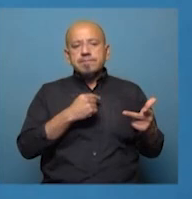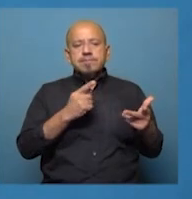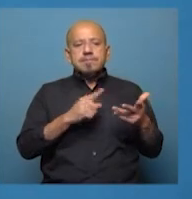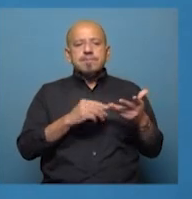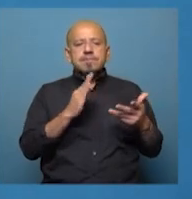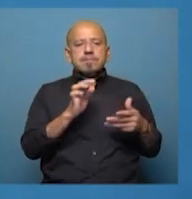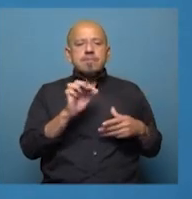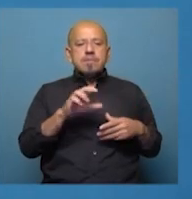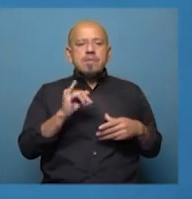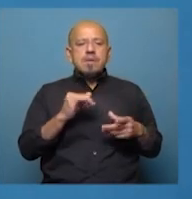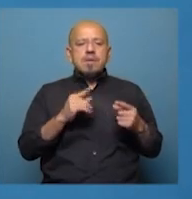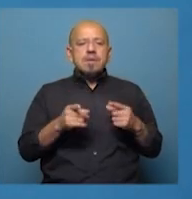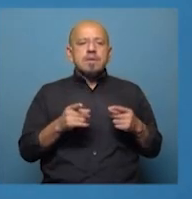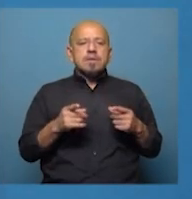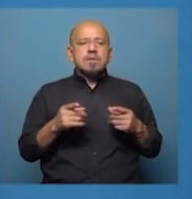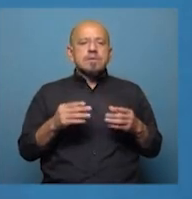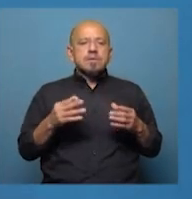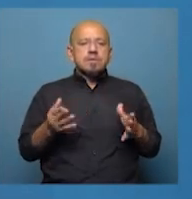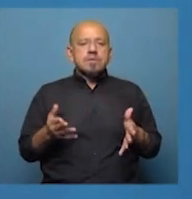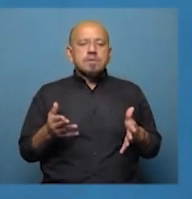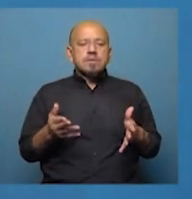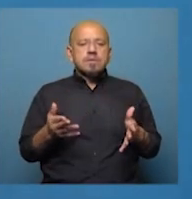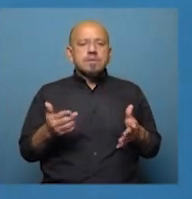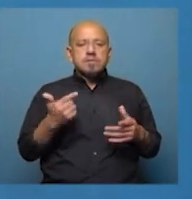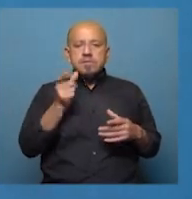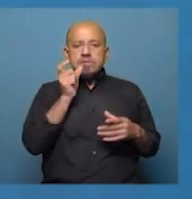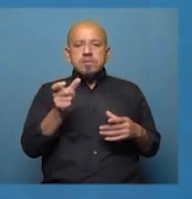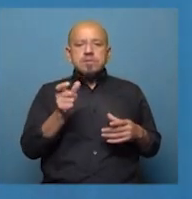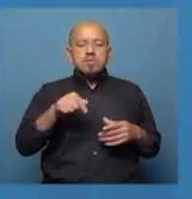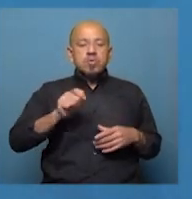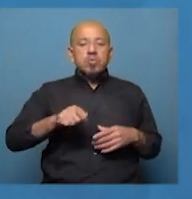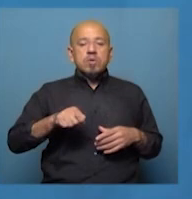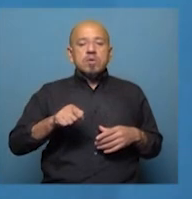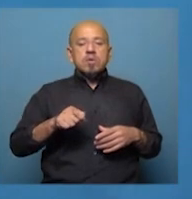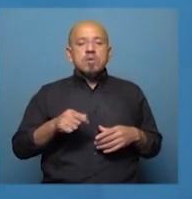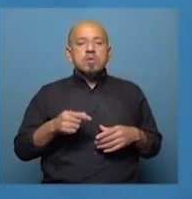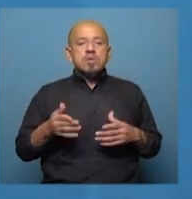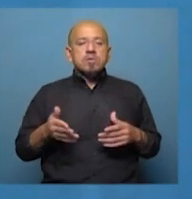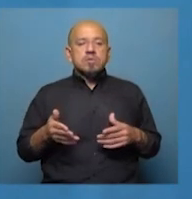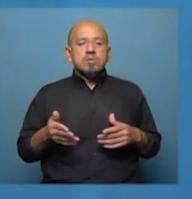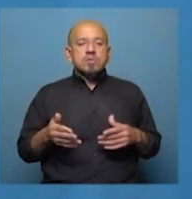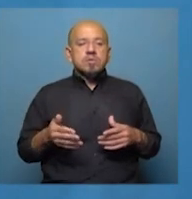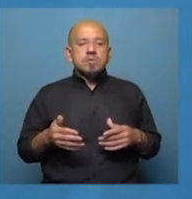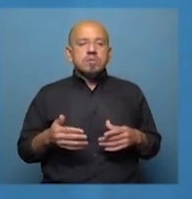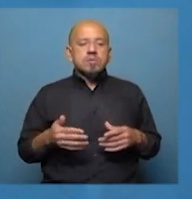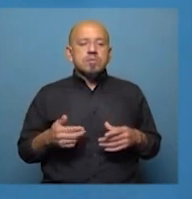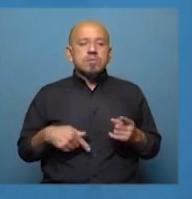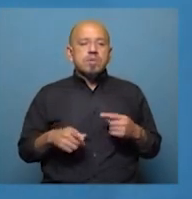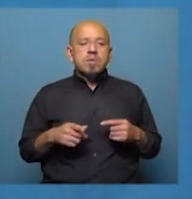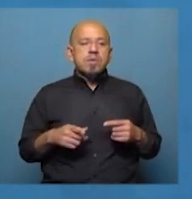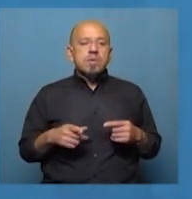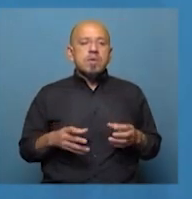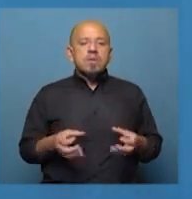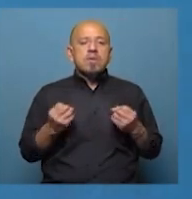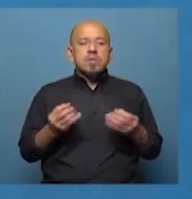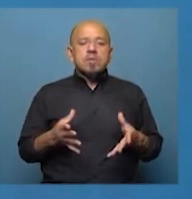peri este sin ningún fundamento desde el punto de vista jurídico este que resguarde por qué